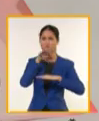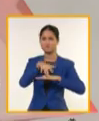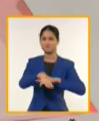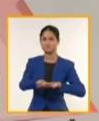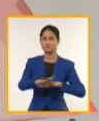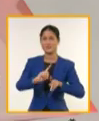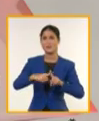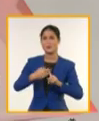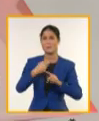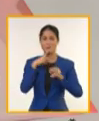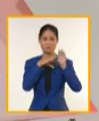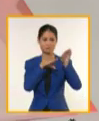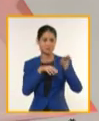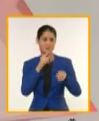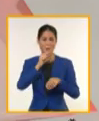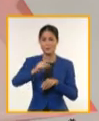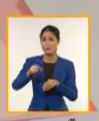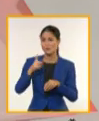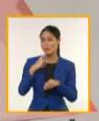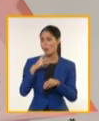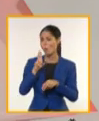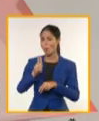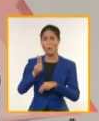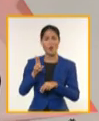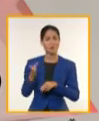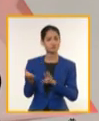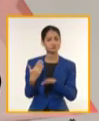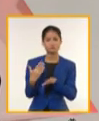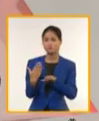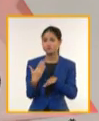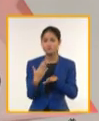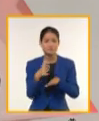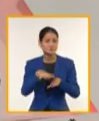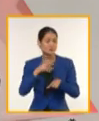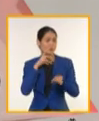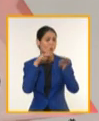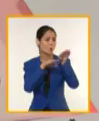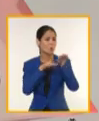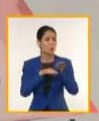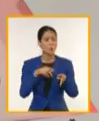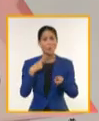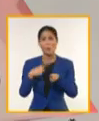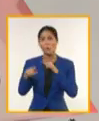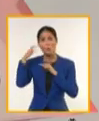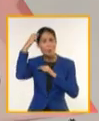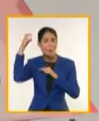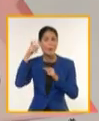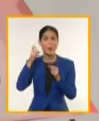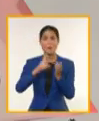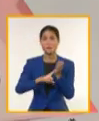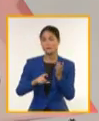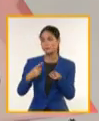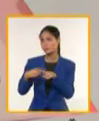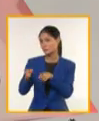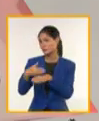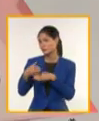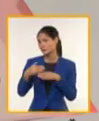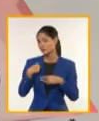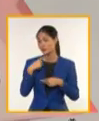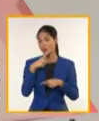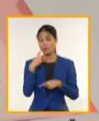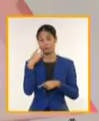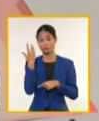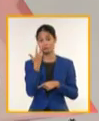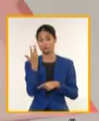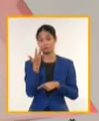los evacuados, las afectaciones y también la recuperación por parte de las autoridades y del pueblo de este territorio, de un fenómeno que